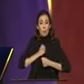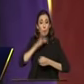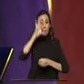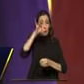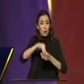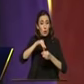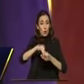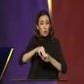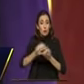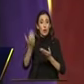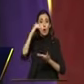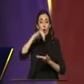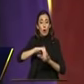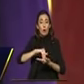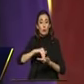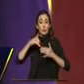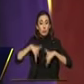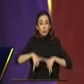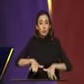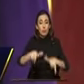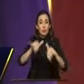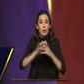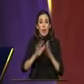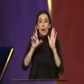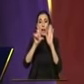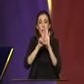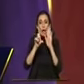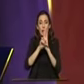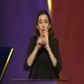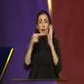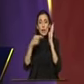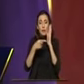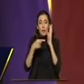acerca de la reelección de gobernantes, la ley de plusvalía,